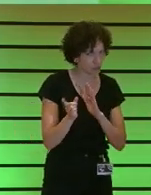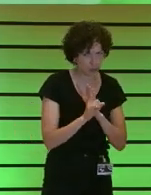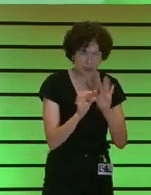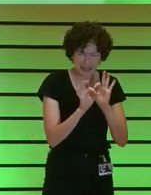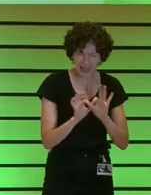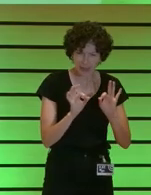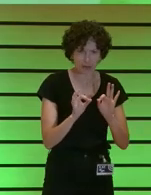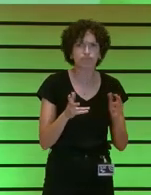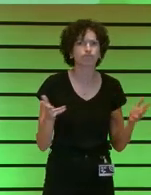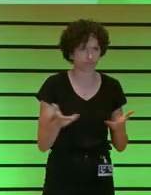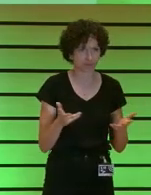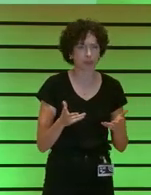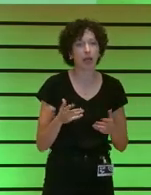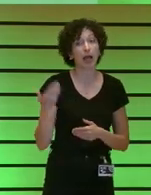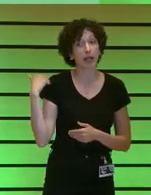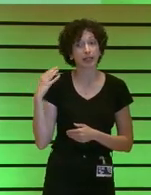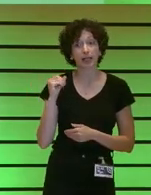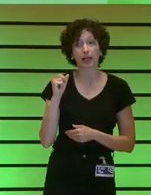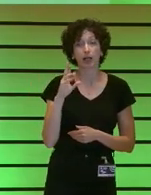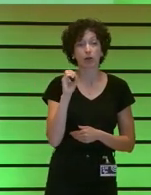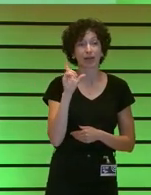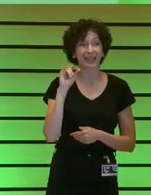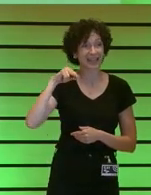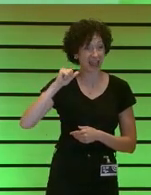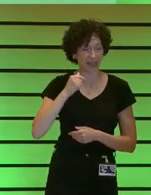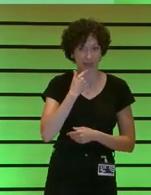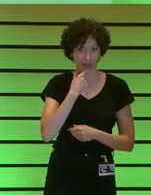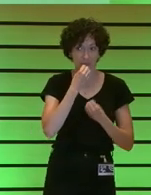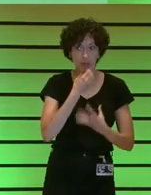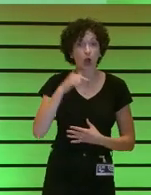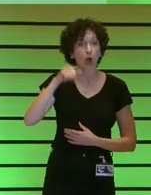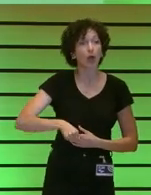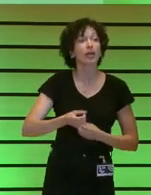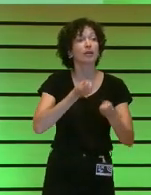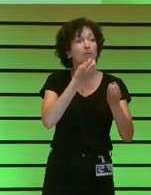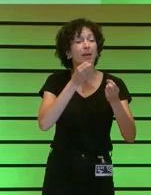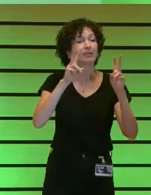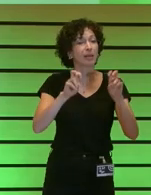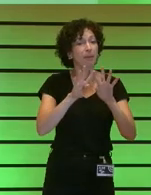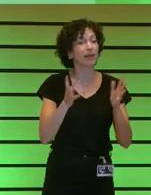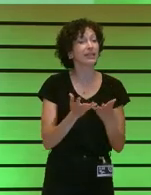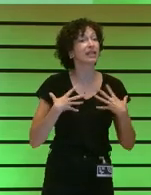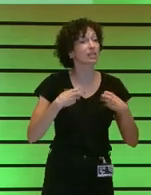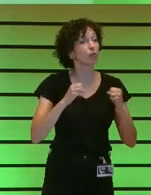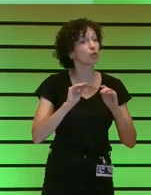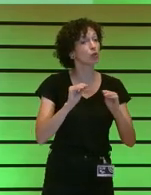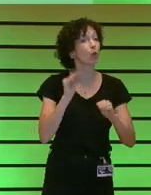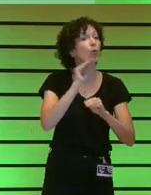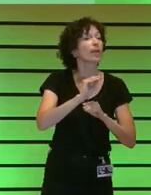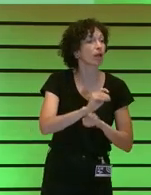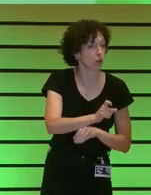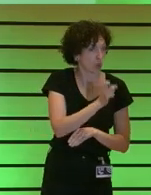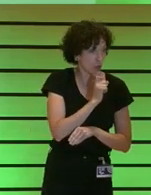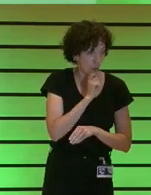decía Carolina antes muy bien hoy vamos a hablar de la salud del planeta vamos a hablar el cuidado del planeta y